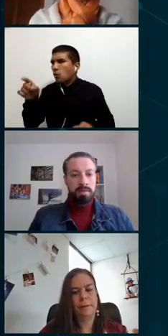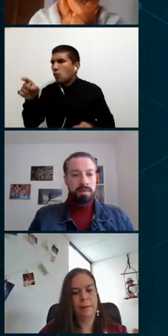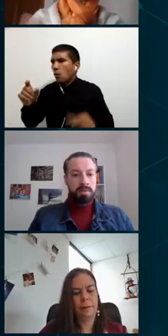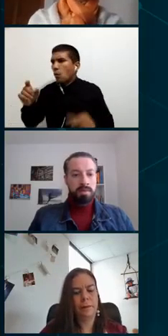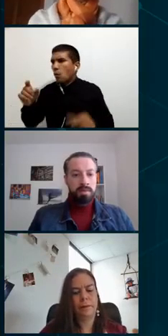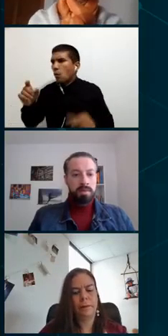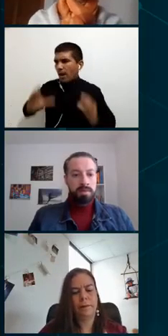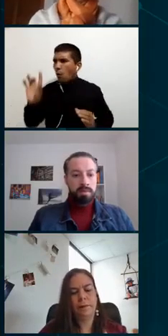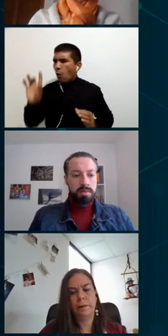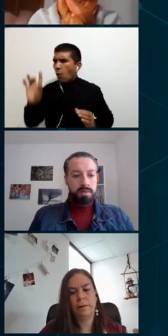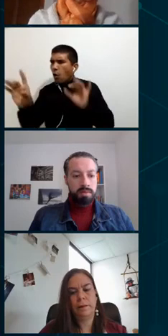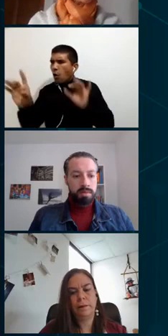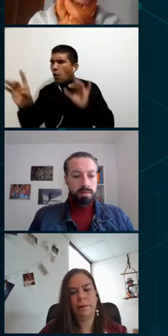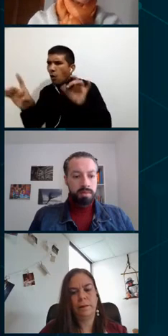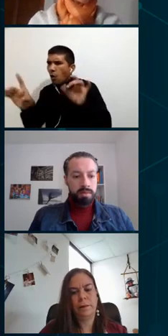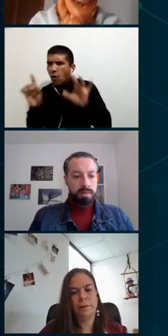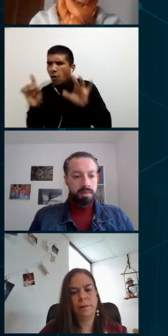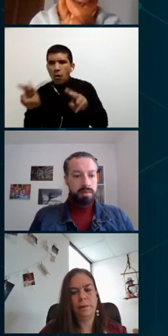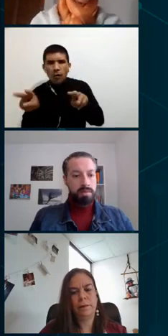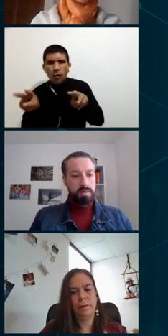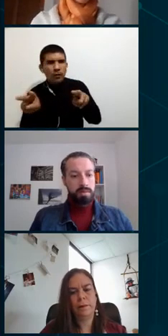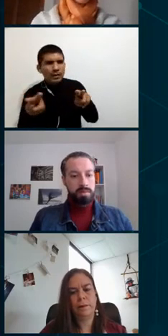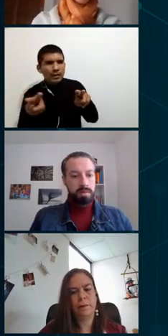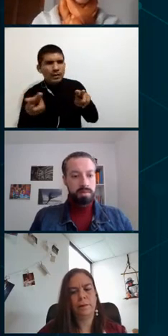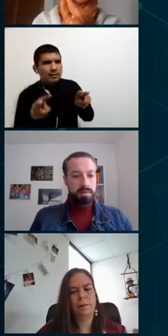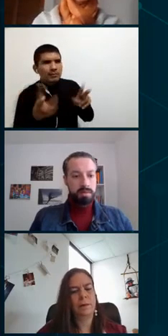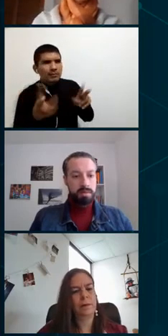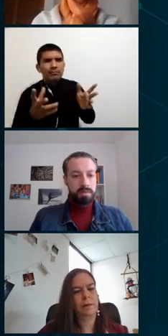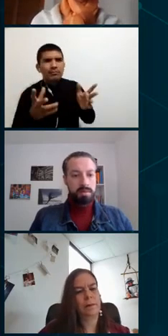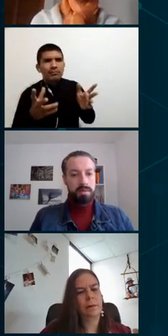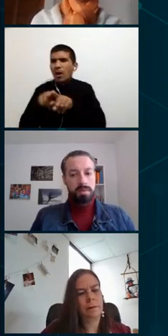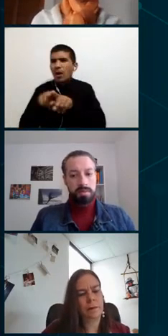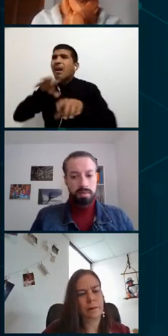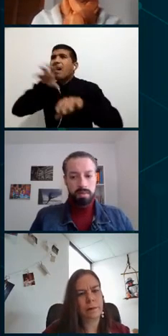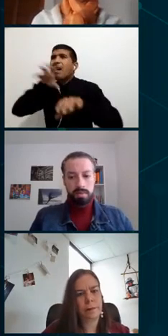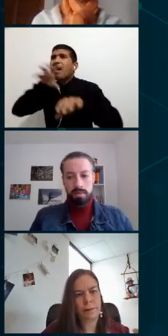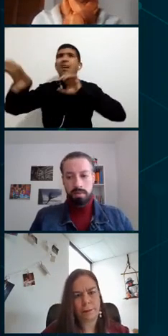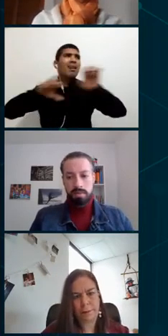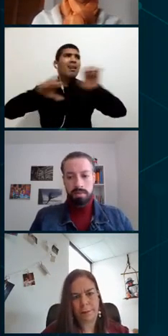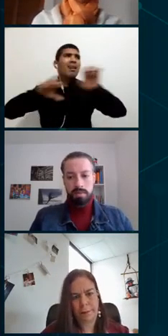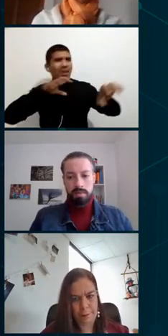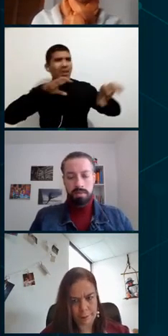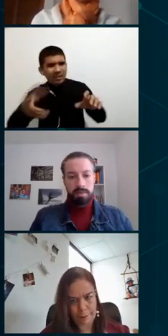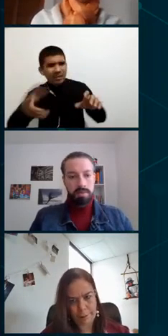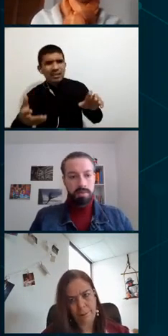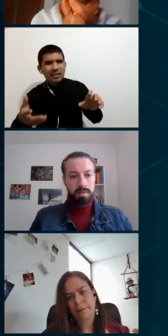varios, entonces cuál es la diversidad de quejas que hay allí, ¿sí?